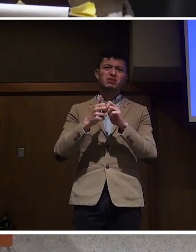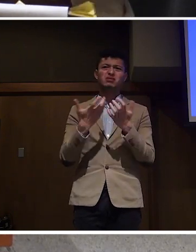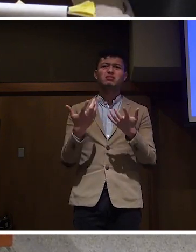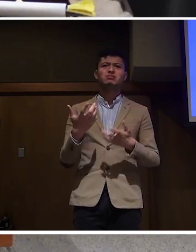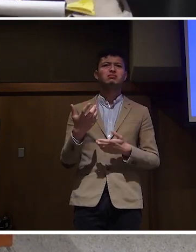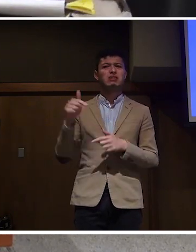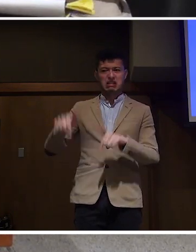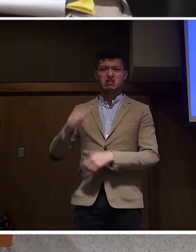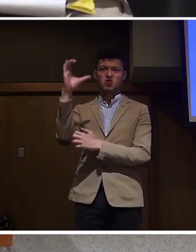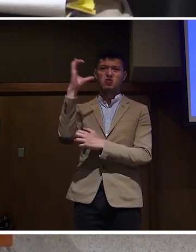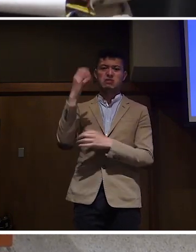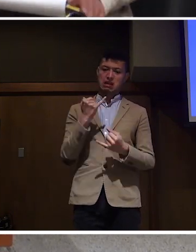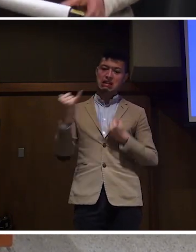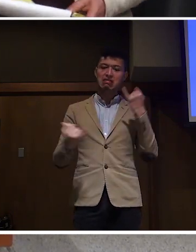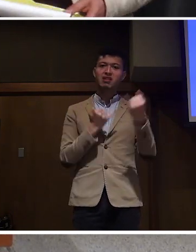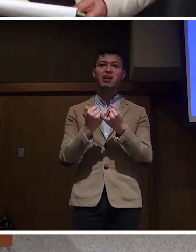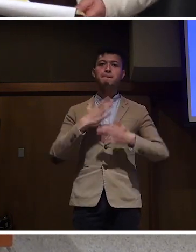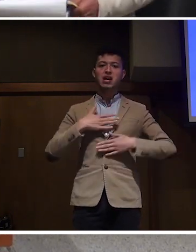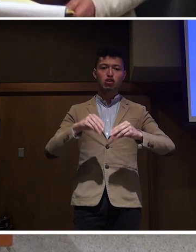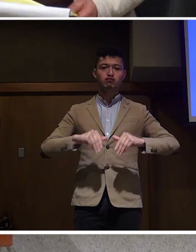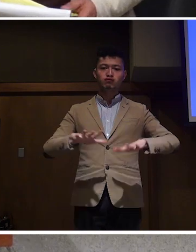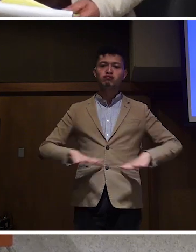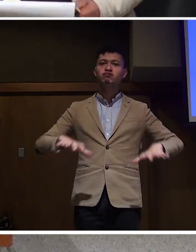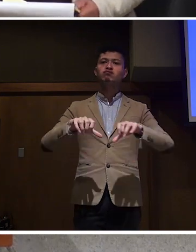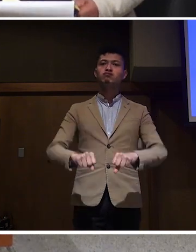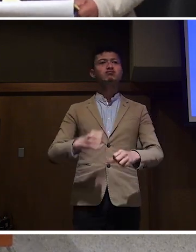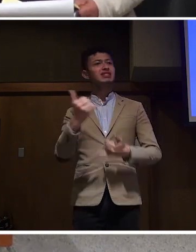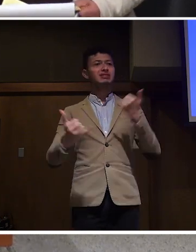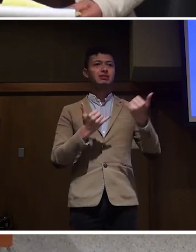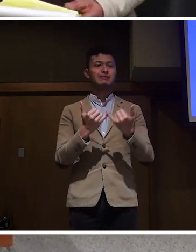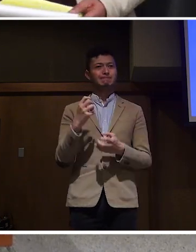de pertenencia y en la identidad de sus habitantes con el territorio.